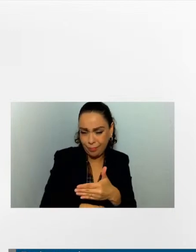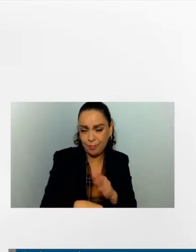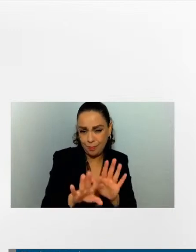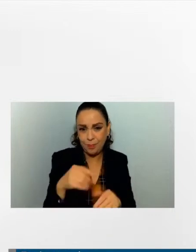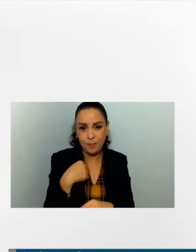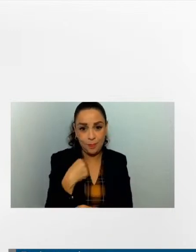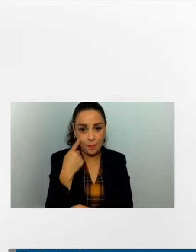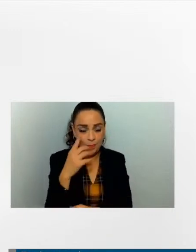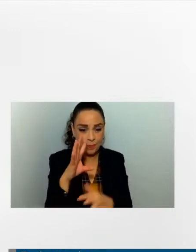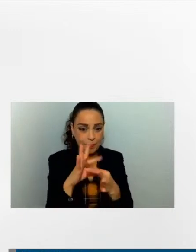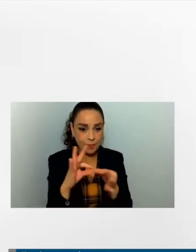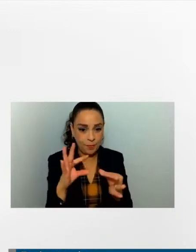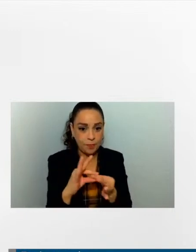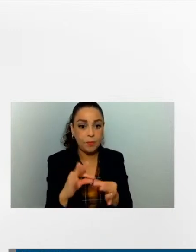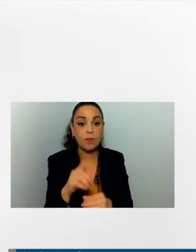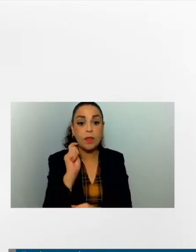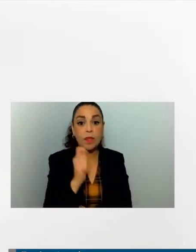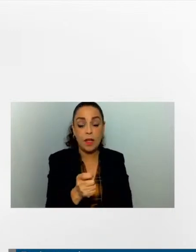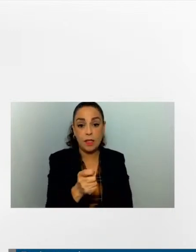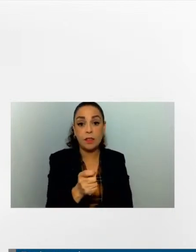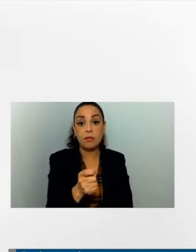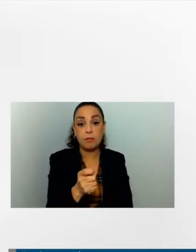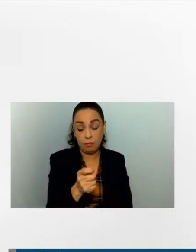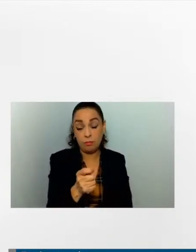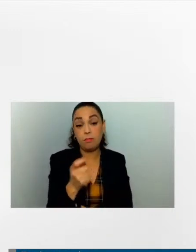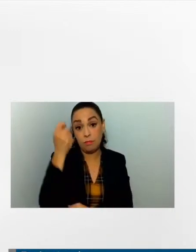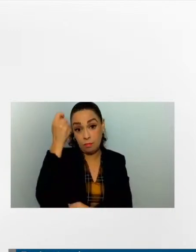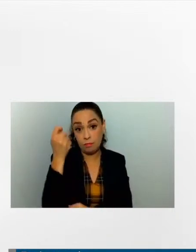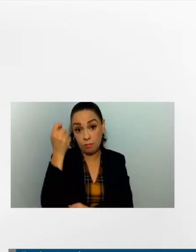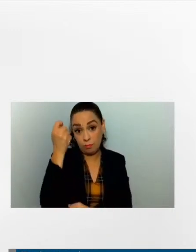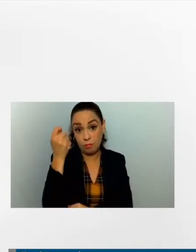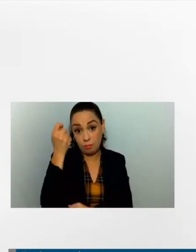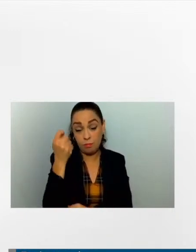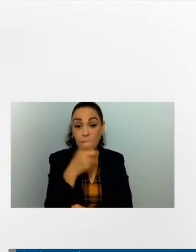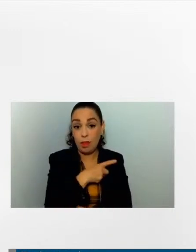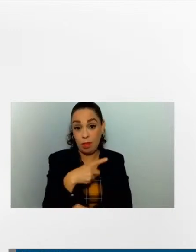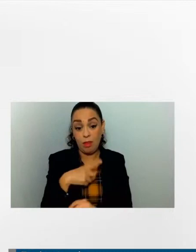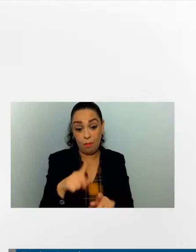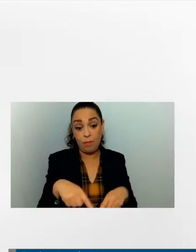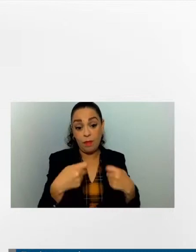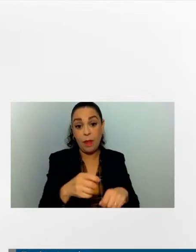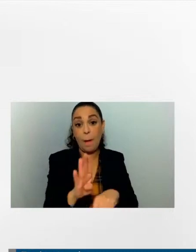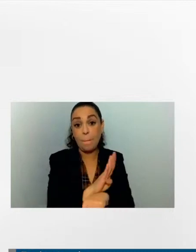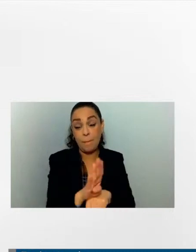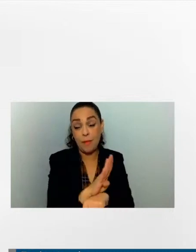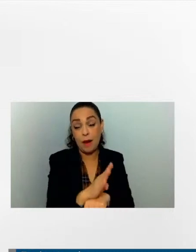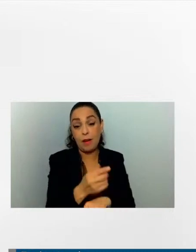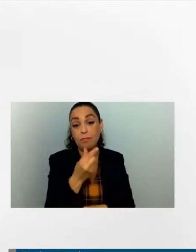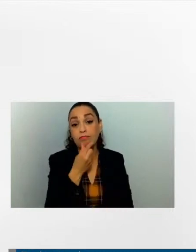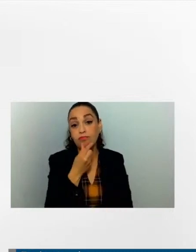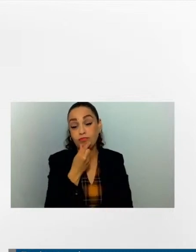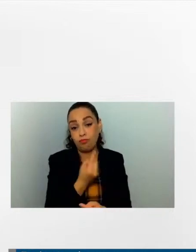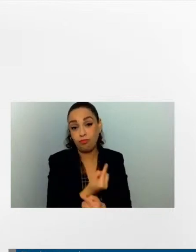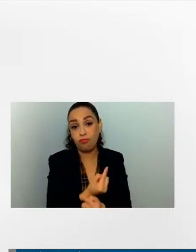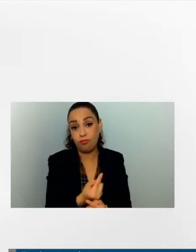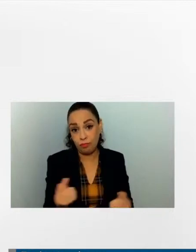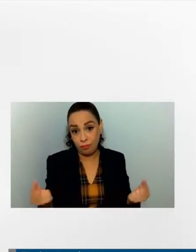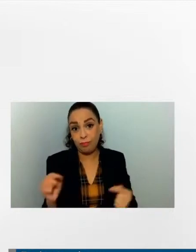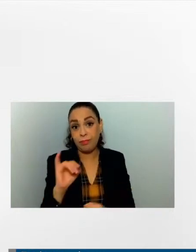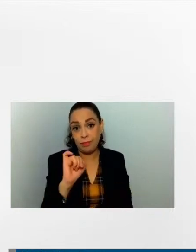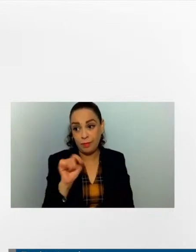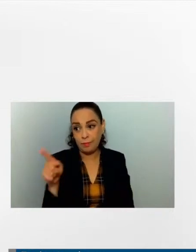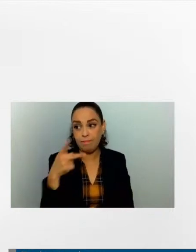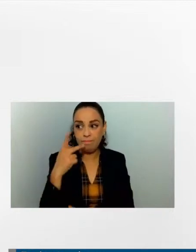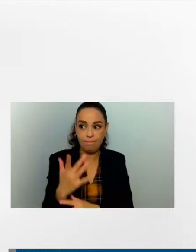Bueno, empezamos justo con alimentos a favor de la niñez, ¿no? Y en la primera sección es precisamente la que comenta la jueza. Hijos